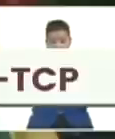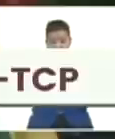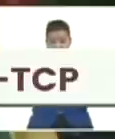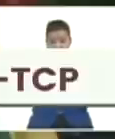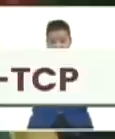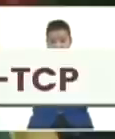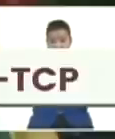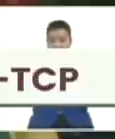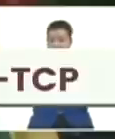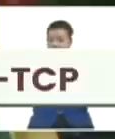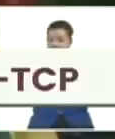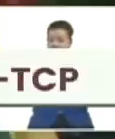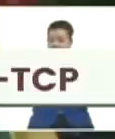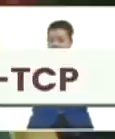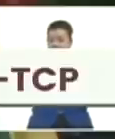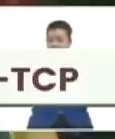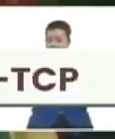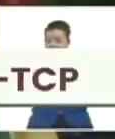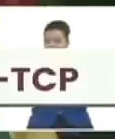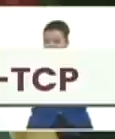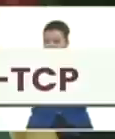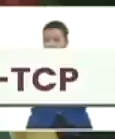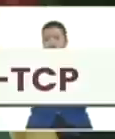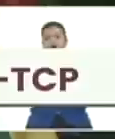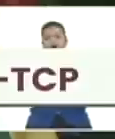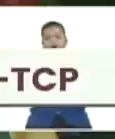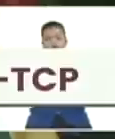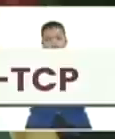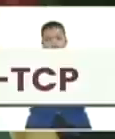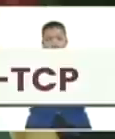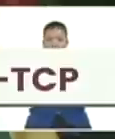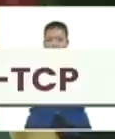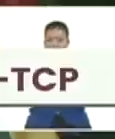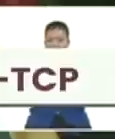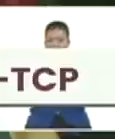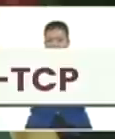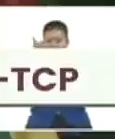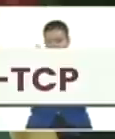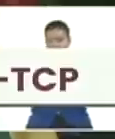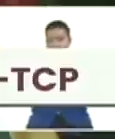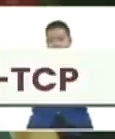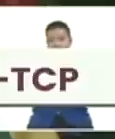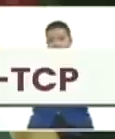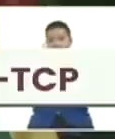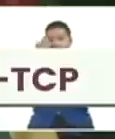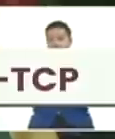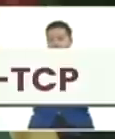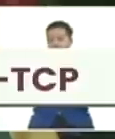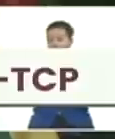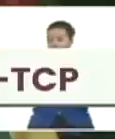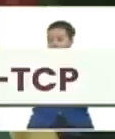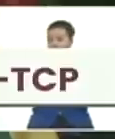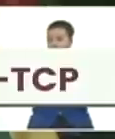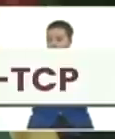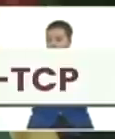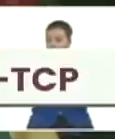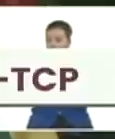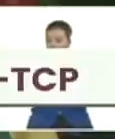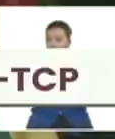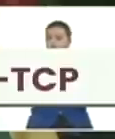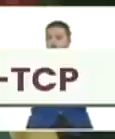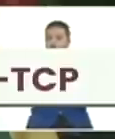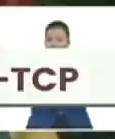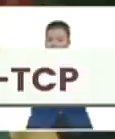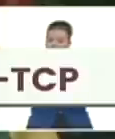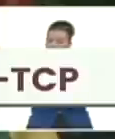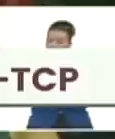se viene ejecutando en beneficio de toda la alianza. Alentamos a que se siga esta ruta, aunando